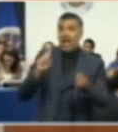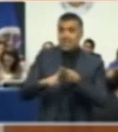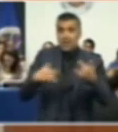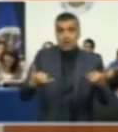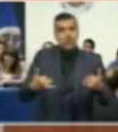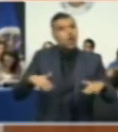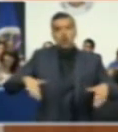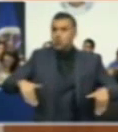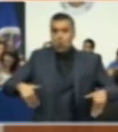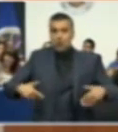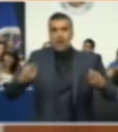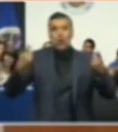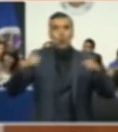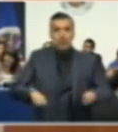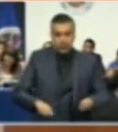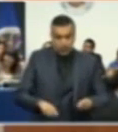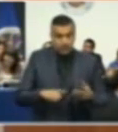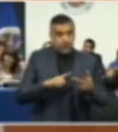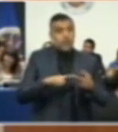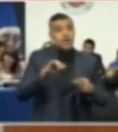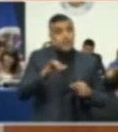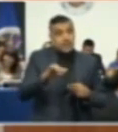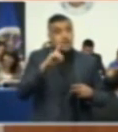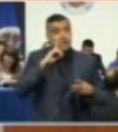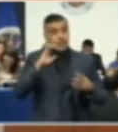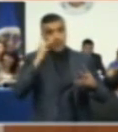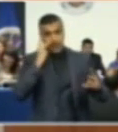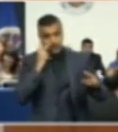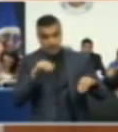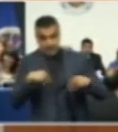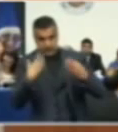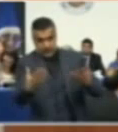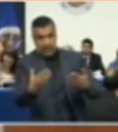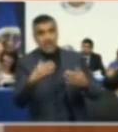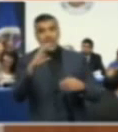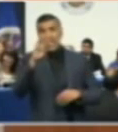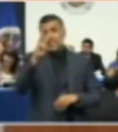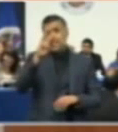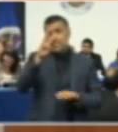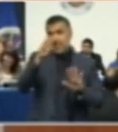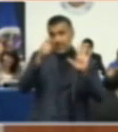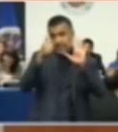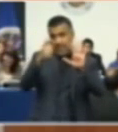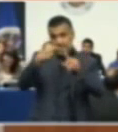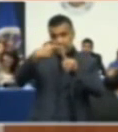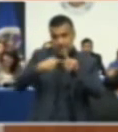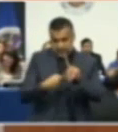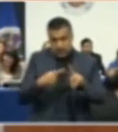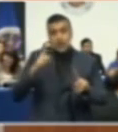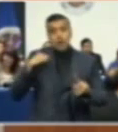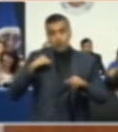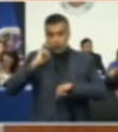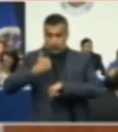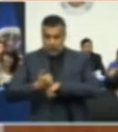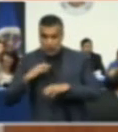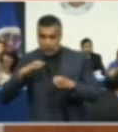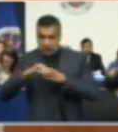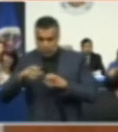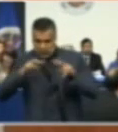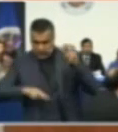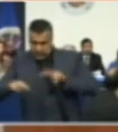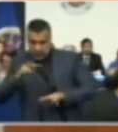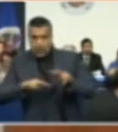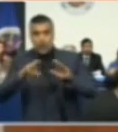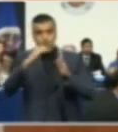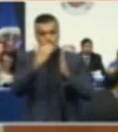se ha cumplido. Además, se preveía también que en el plazo de 6 meses funcionara una comisión revisora del